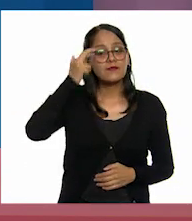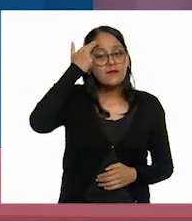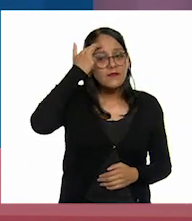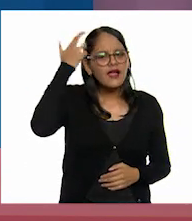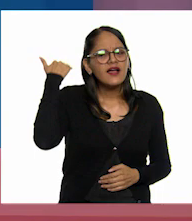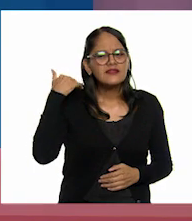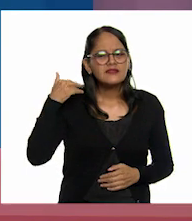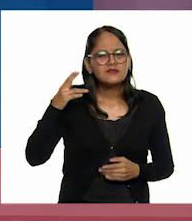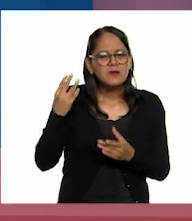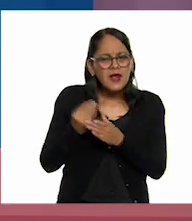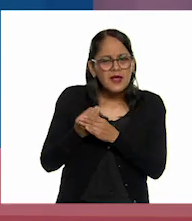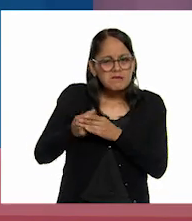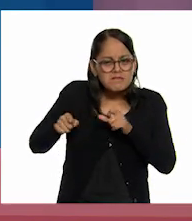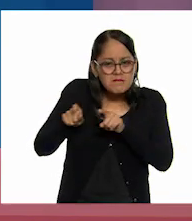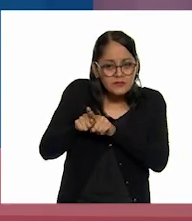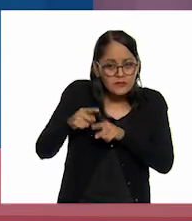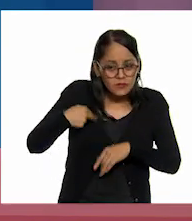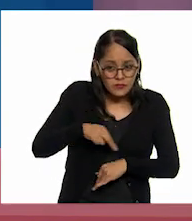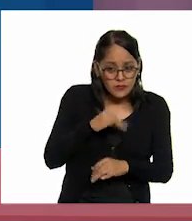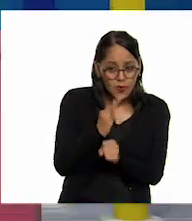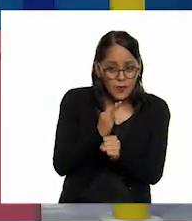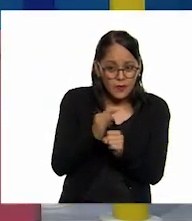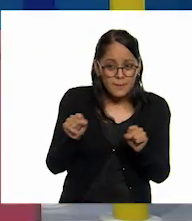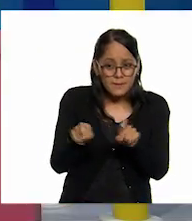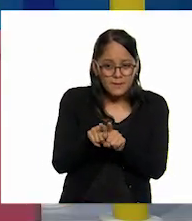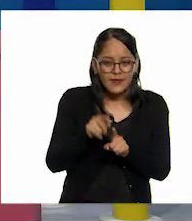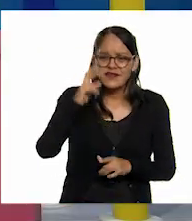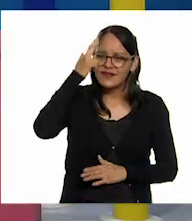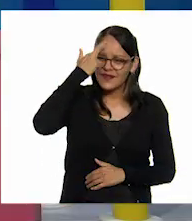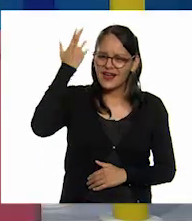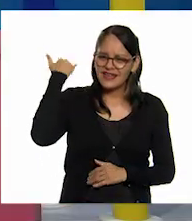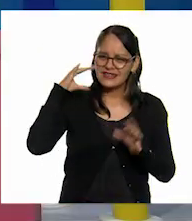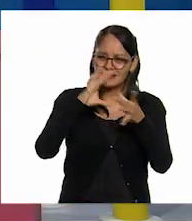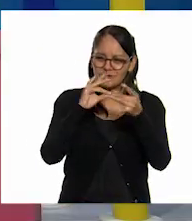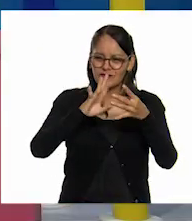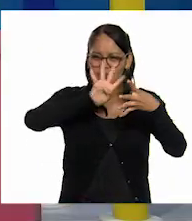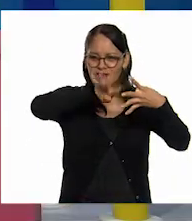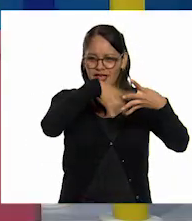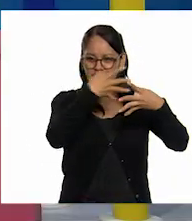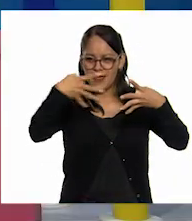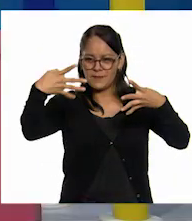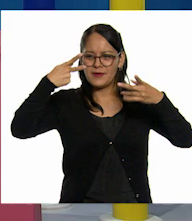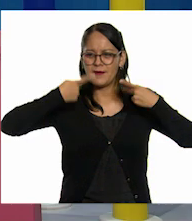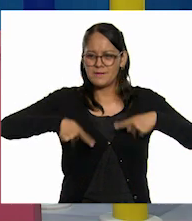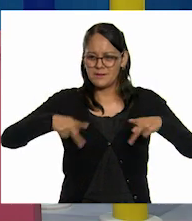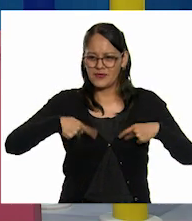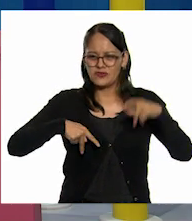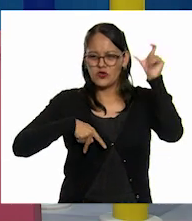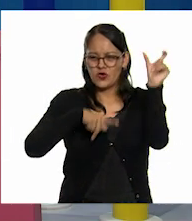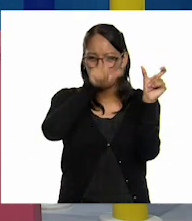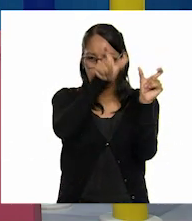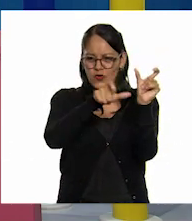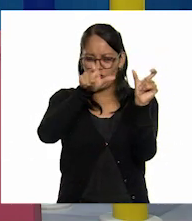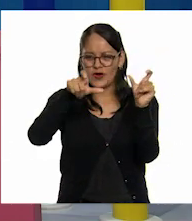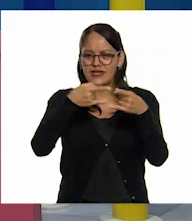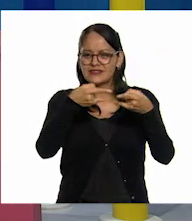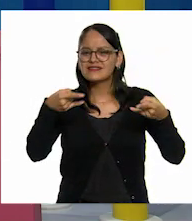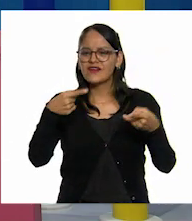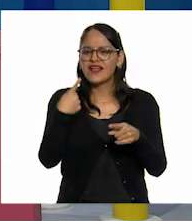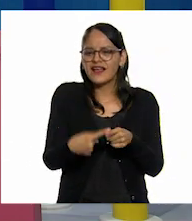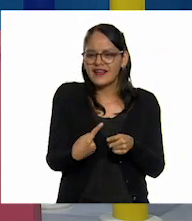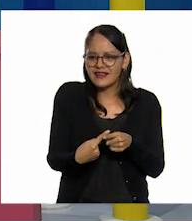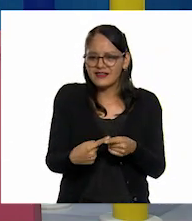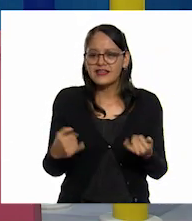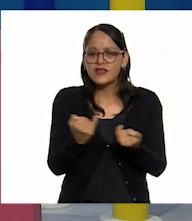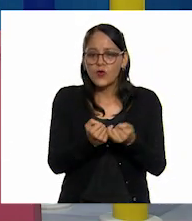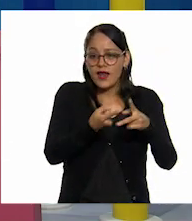otras clases, ¿no? Ajá. Como cuando hicimos las tablas sobre los personajes y el inicio